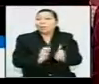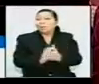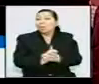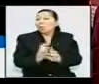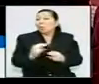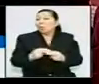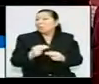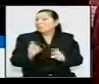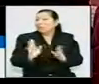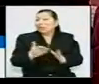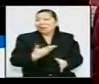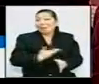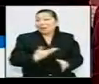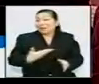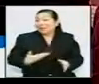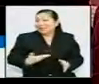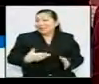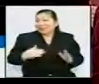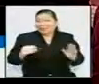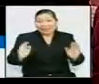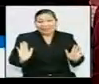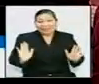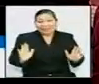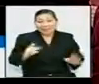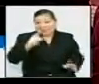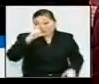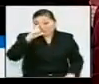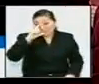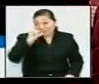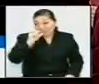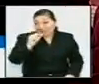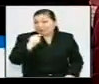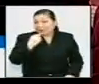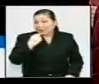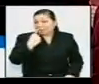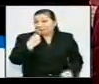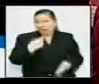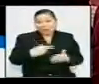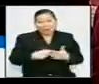amigo, al vecino, al presidente de la República, Martín Vizcarra,